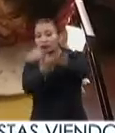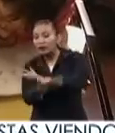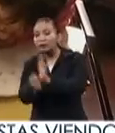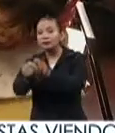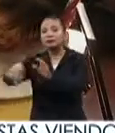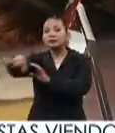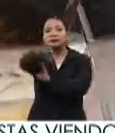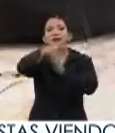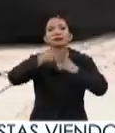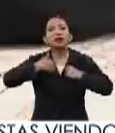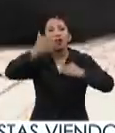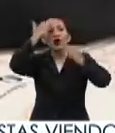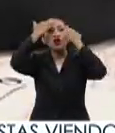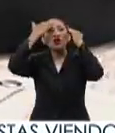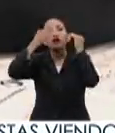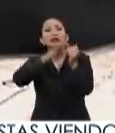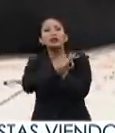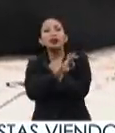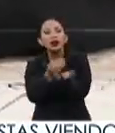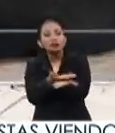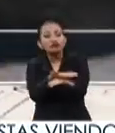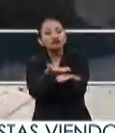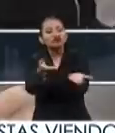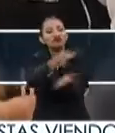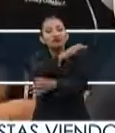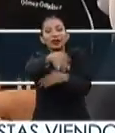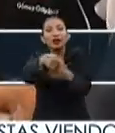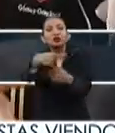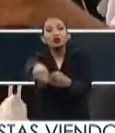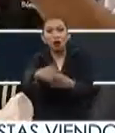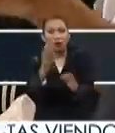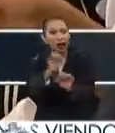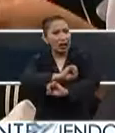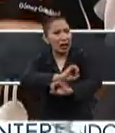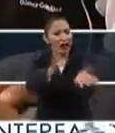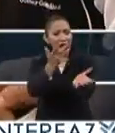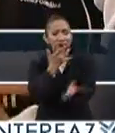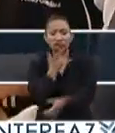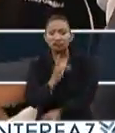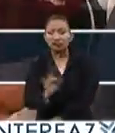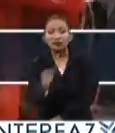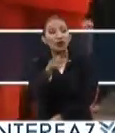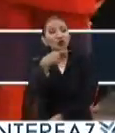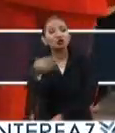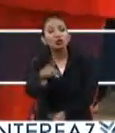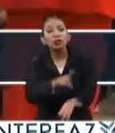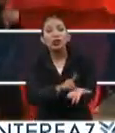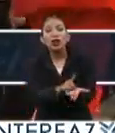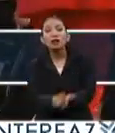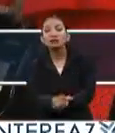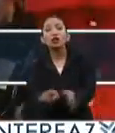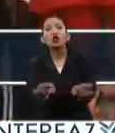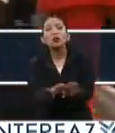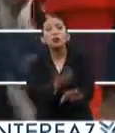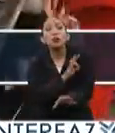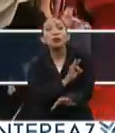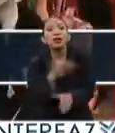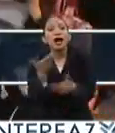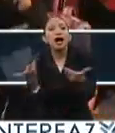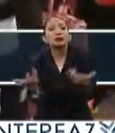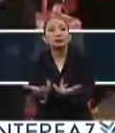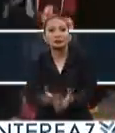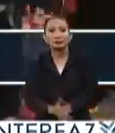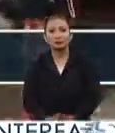a la sociedad mexicana y poder poner a disposición de ellos de manera clara y sencilla cuáles son sus derechos y cómo los pueden